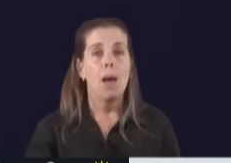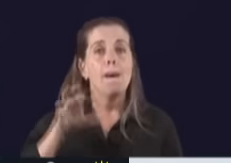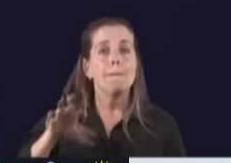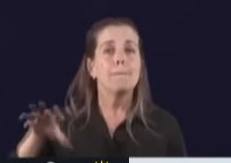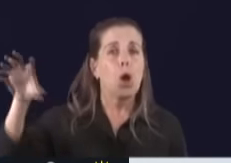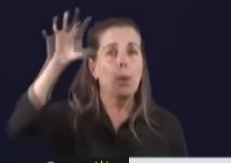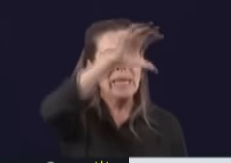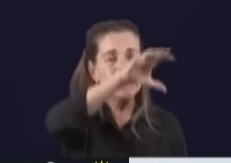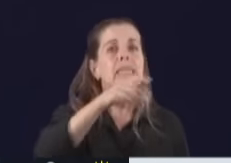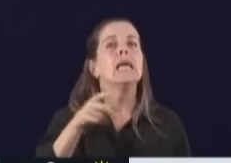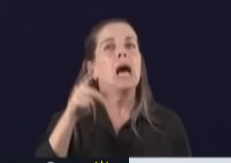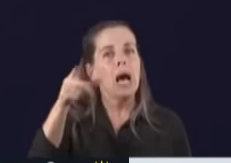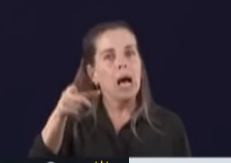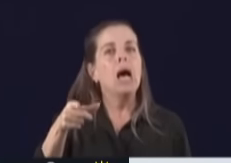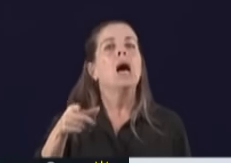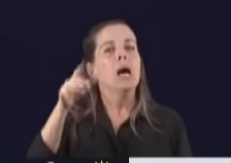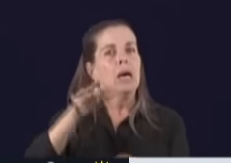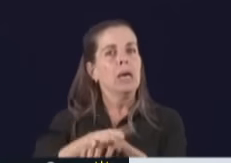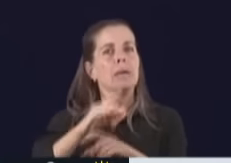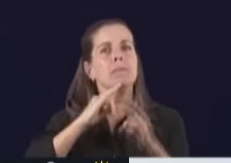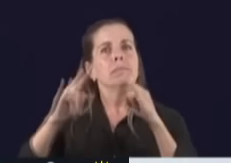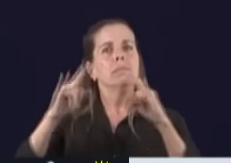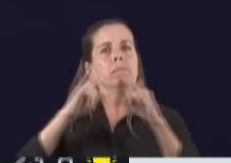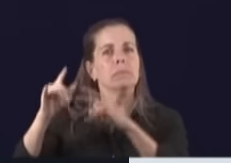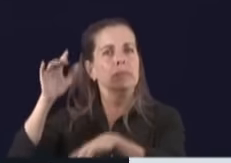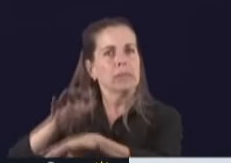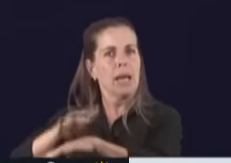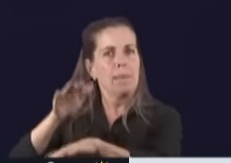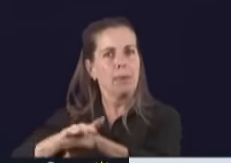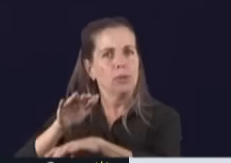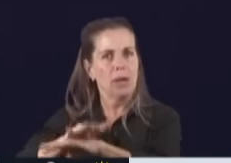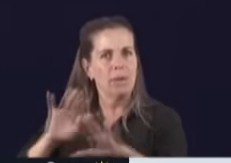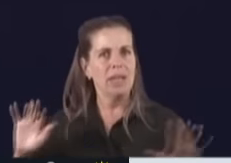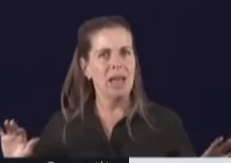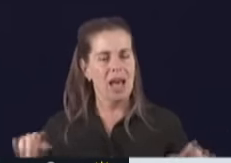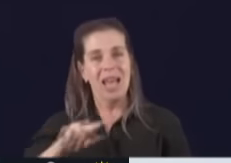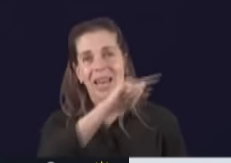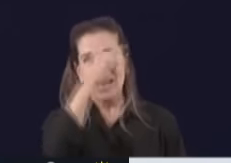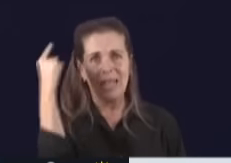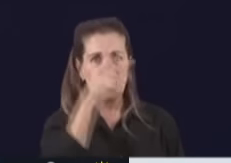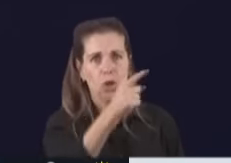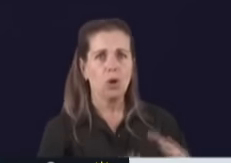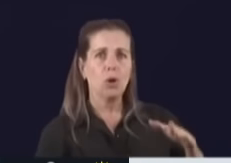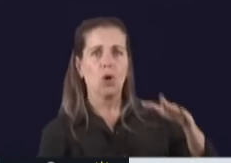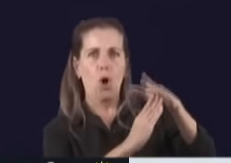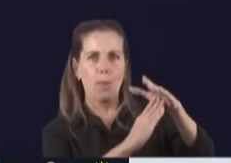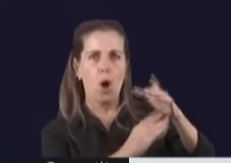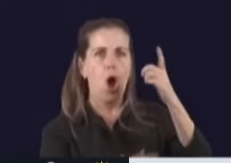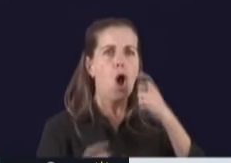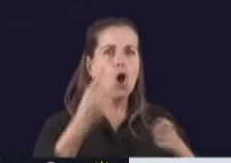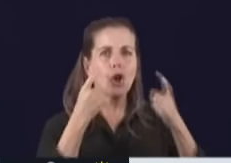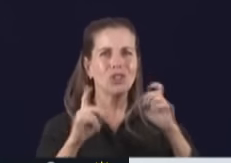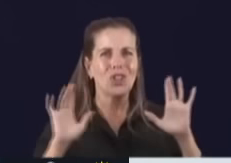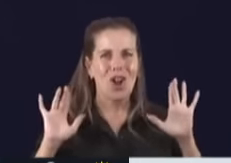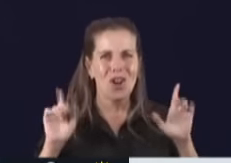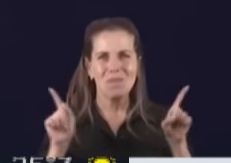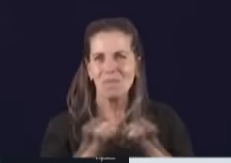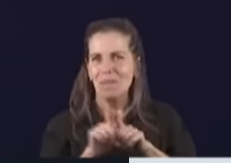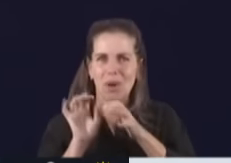la atención directa y desde Nación se cumple el rol de rector, tal como lo dicta la Constitución